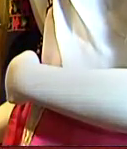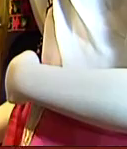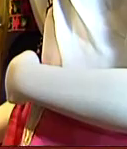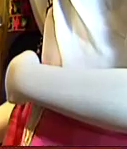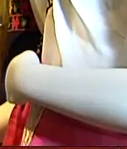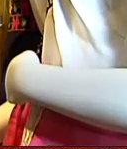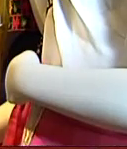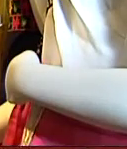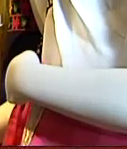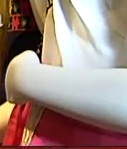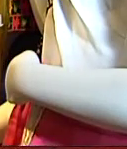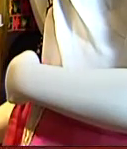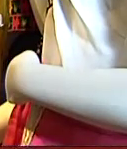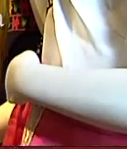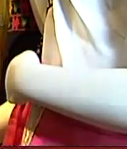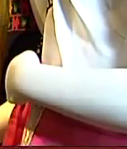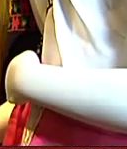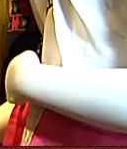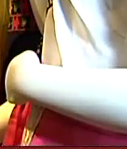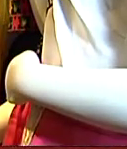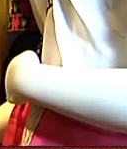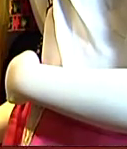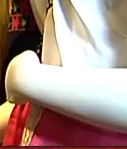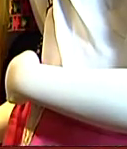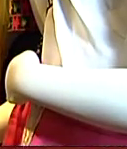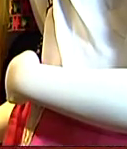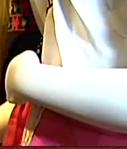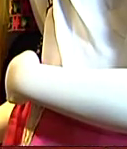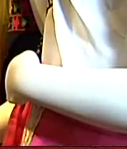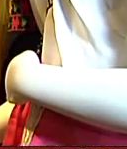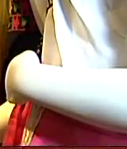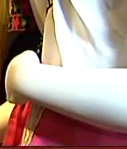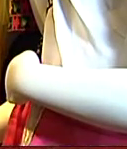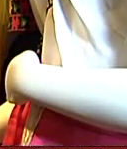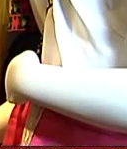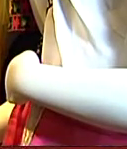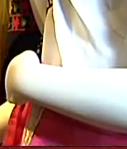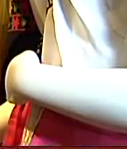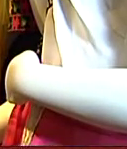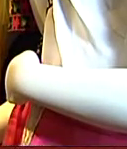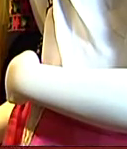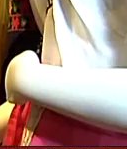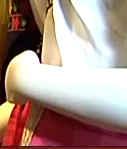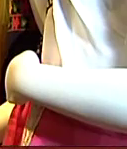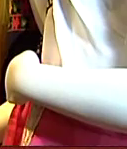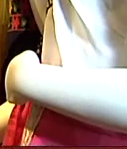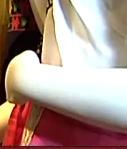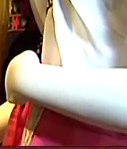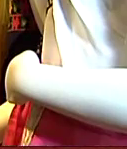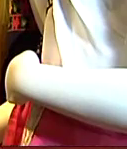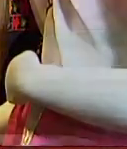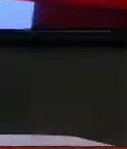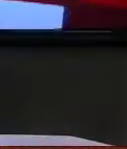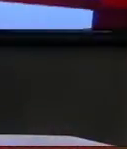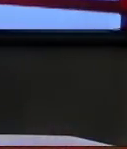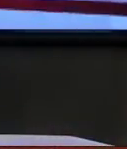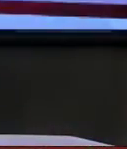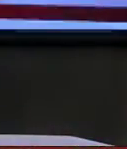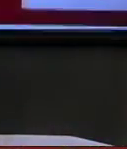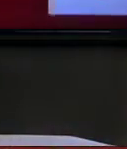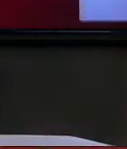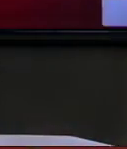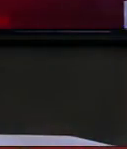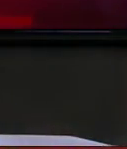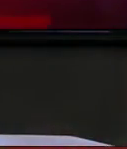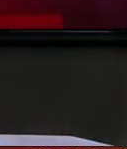mexicana. Esto fue Al Día con la Moda. Yo soy Jimena Cardona y tú y yo nos vemos la próxima semana.